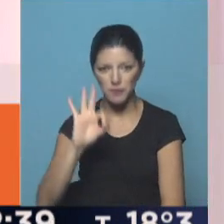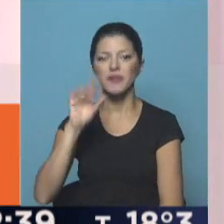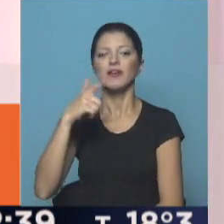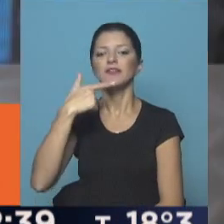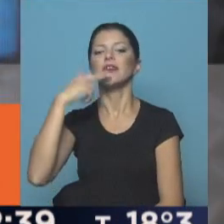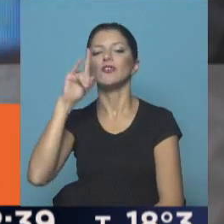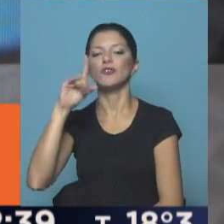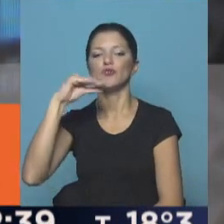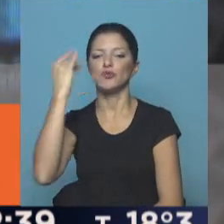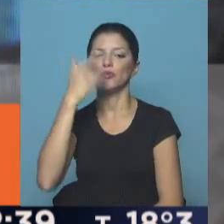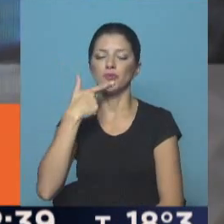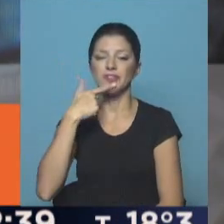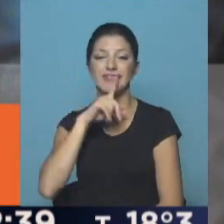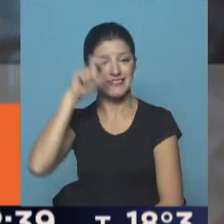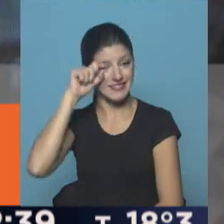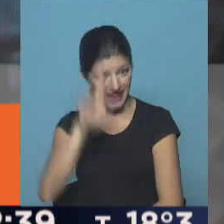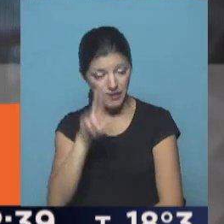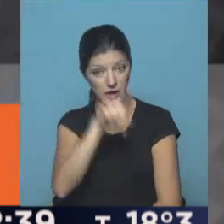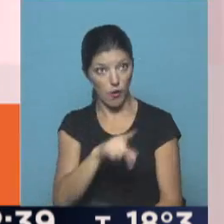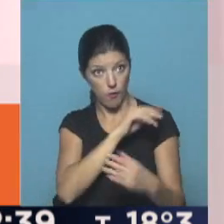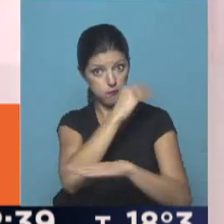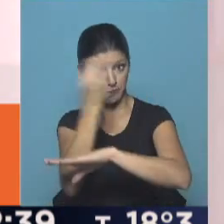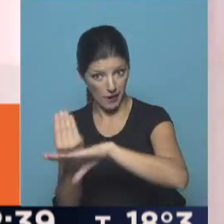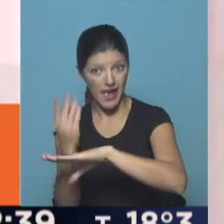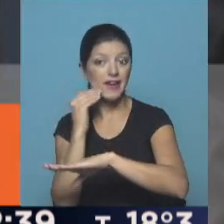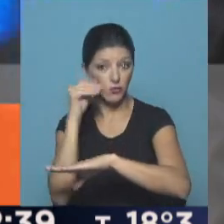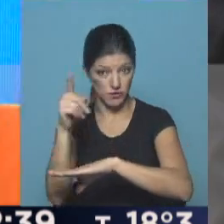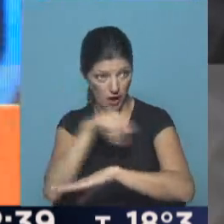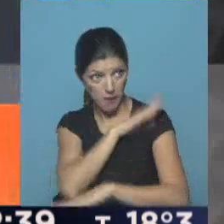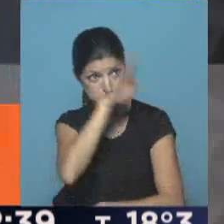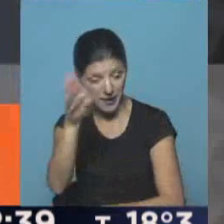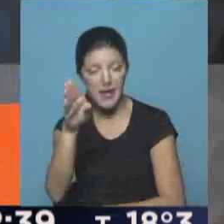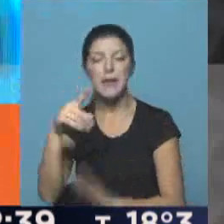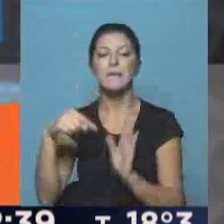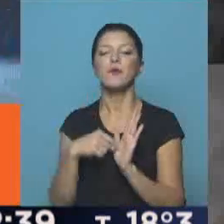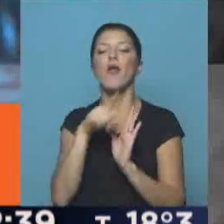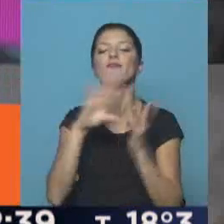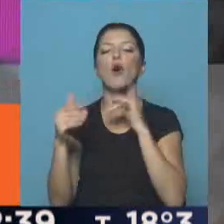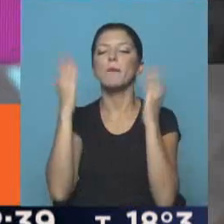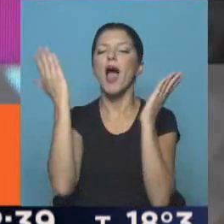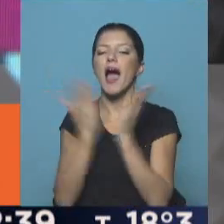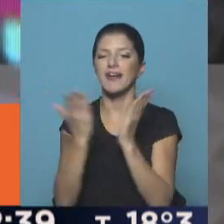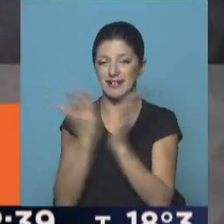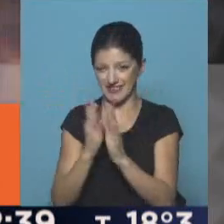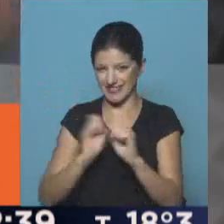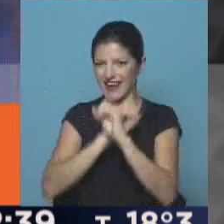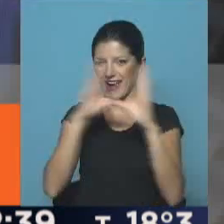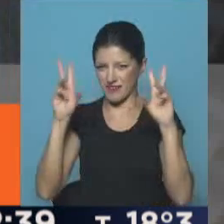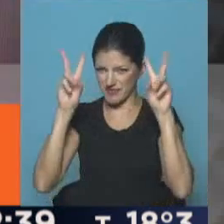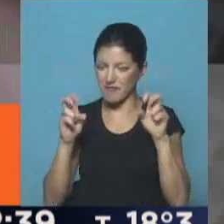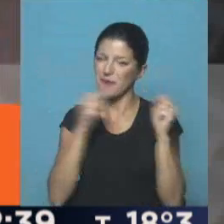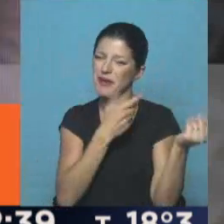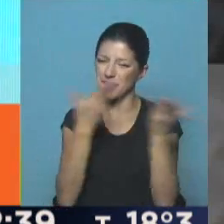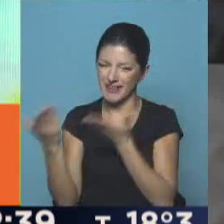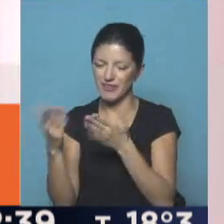ha vivido en el Reino Unido, vuelve al Reino Unido dentro de poco y bueno, tiene una visión muy clara sobre este tema.